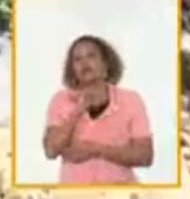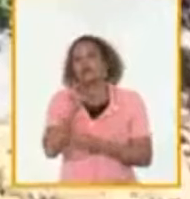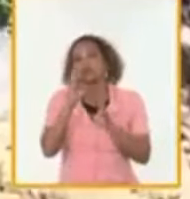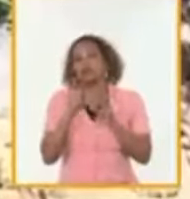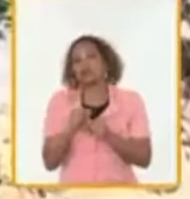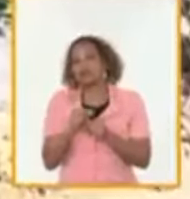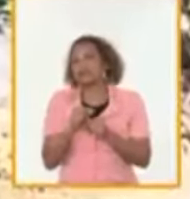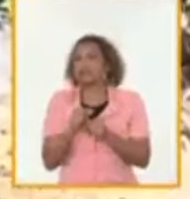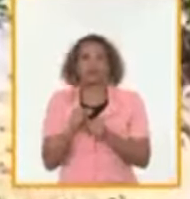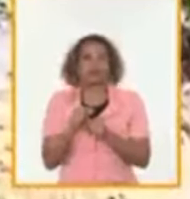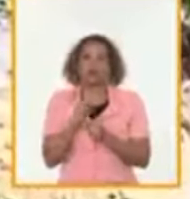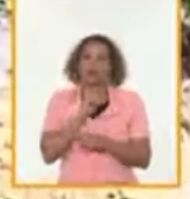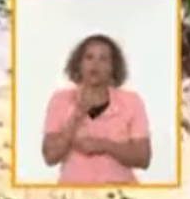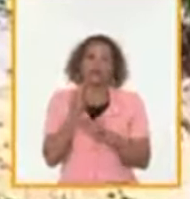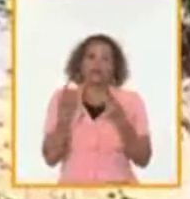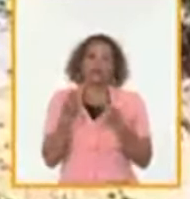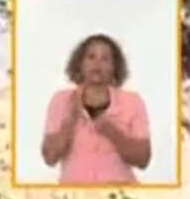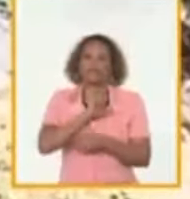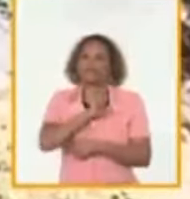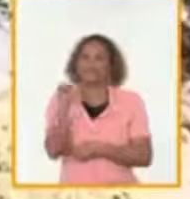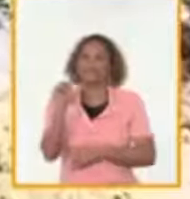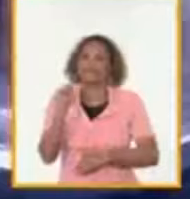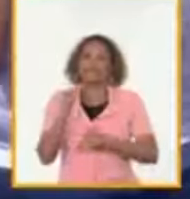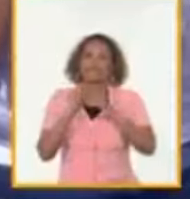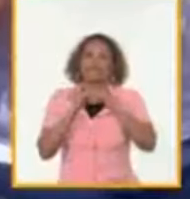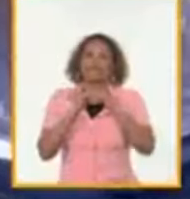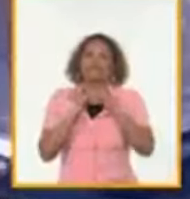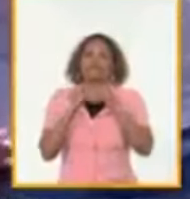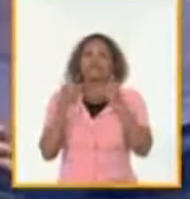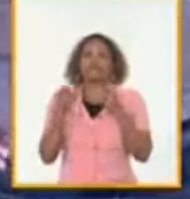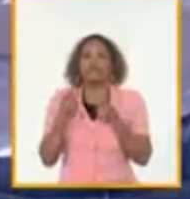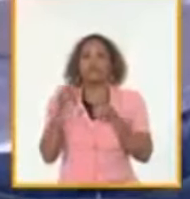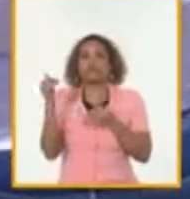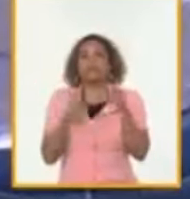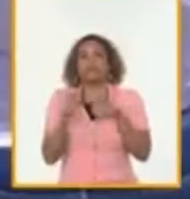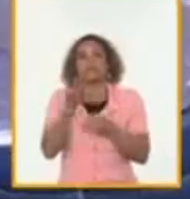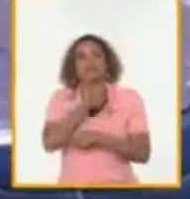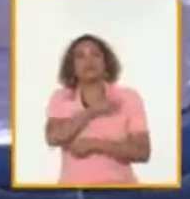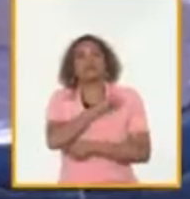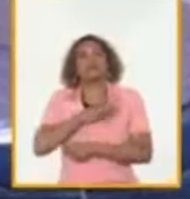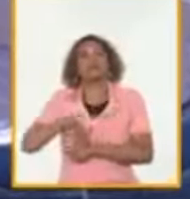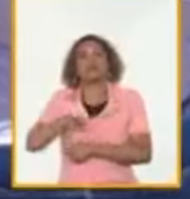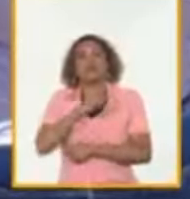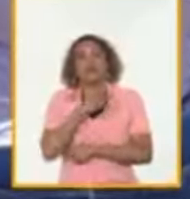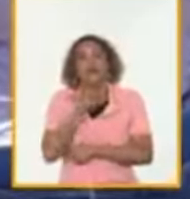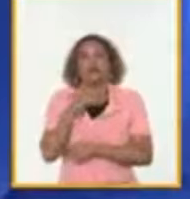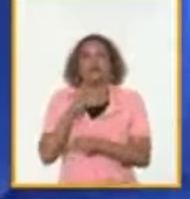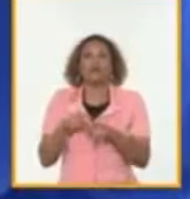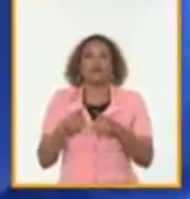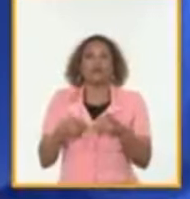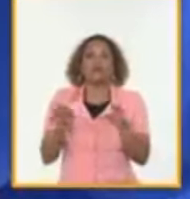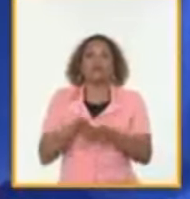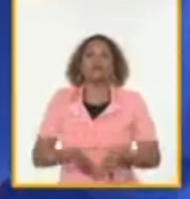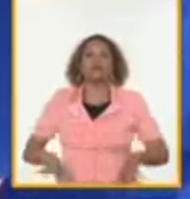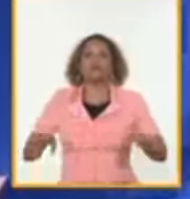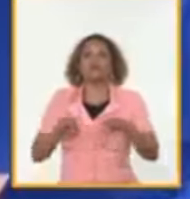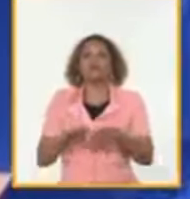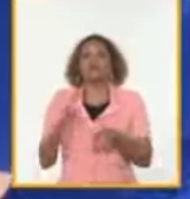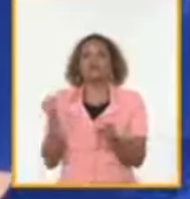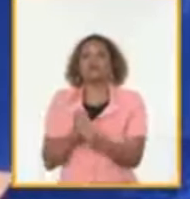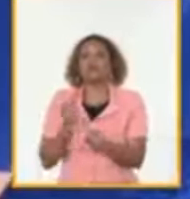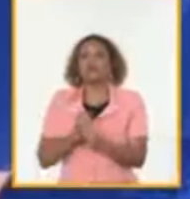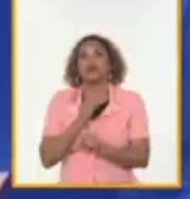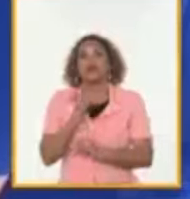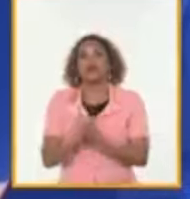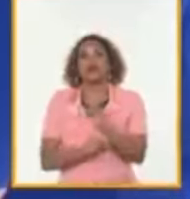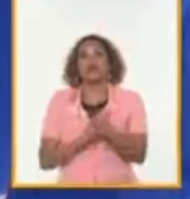hemos logrado realmente nos ha faltado participación Popular en las cuestiones que estamos que se están trabajando y en la medida